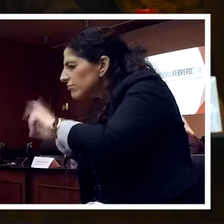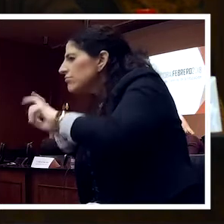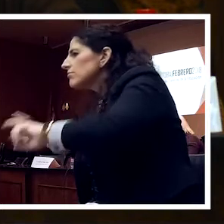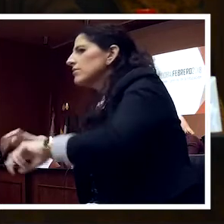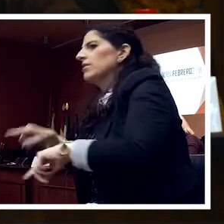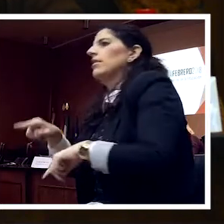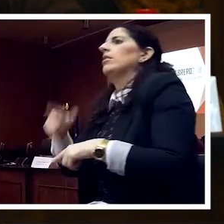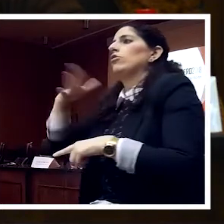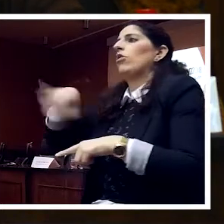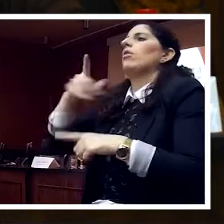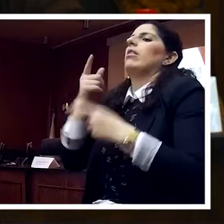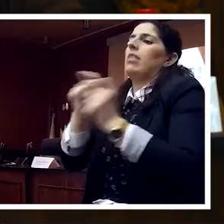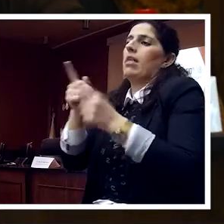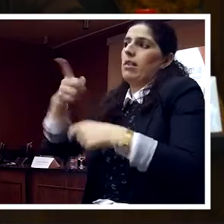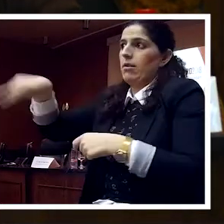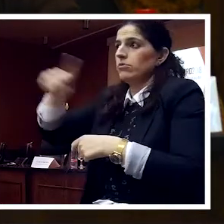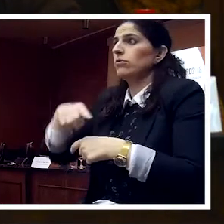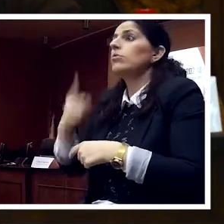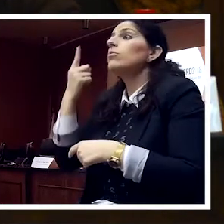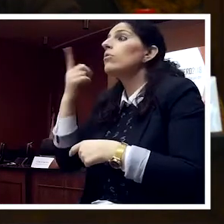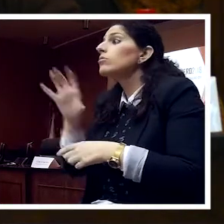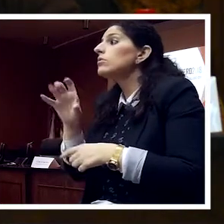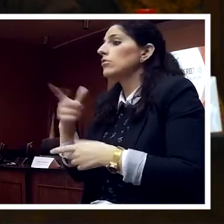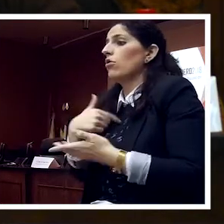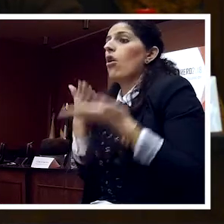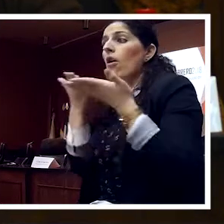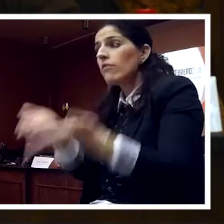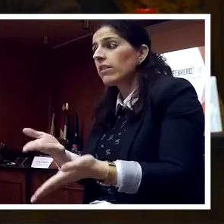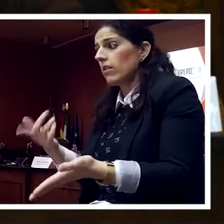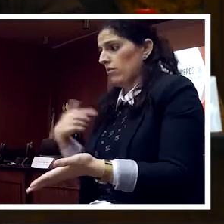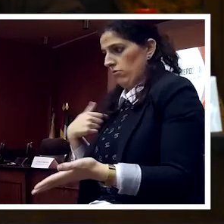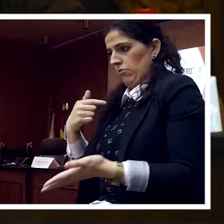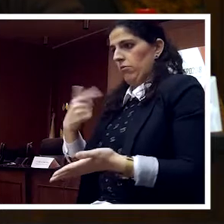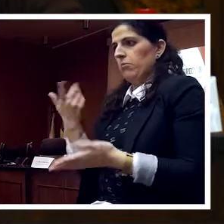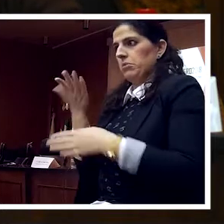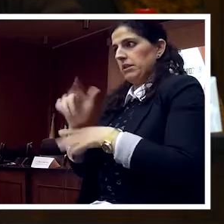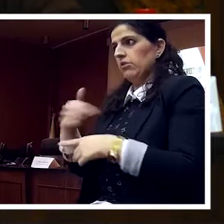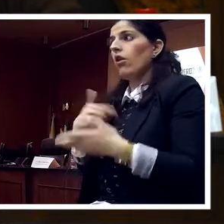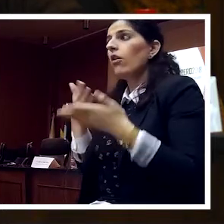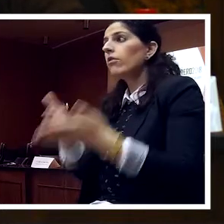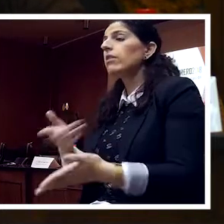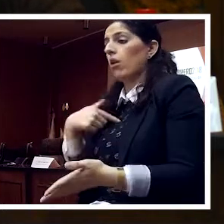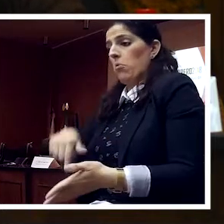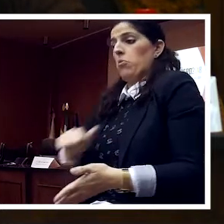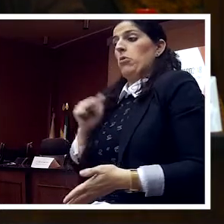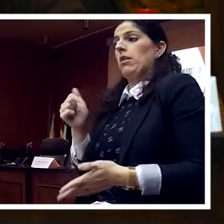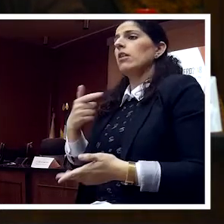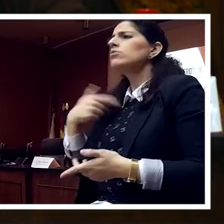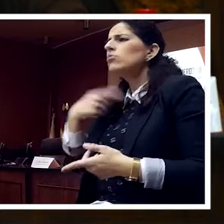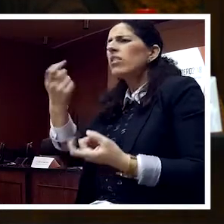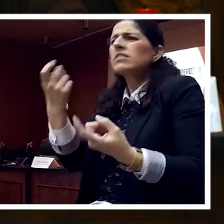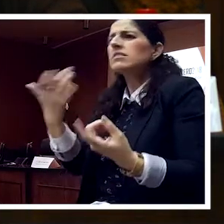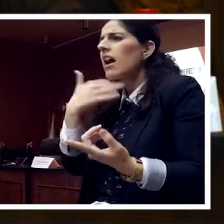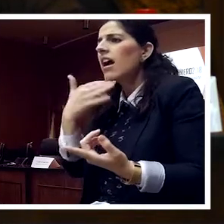entre la administración. Entonces, una cosa que les ofrezco yo y que me ofrezco por esta oportunidad que me han dado y es que cuenten con